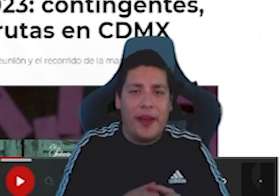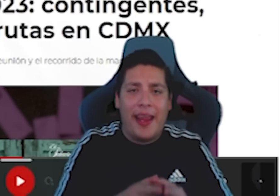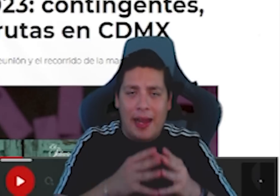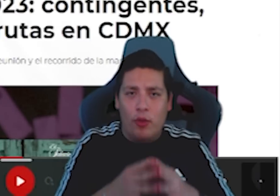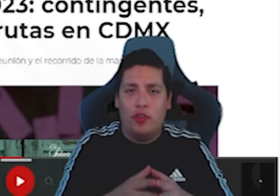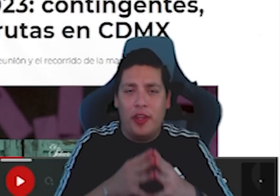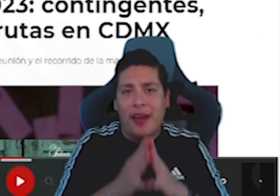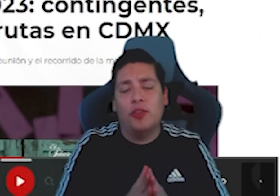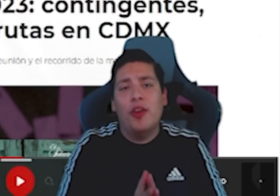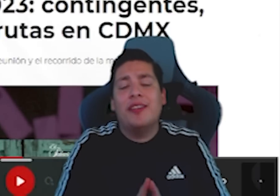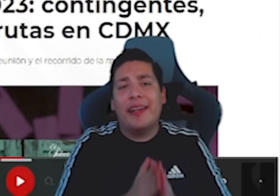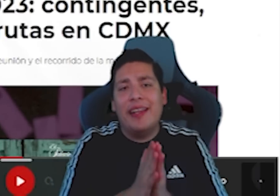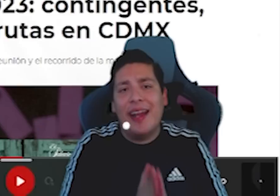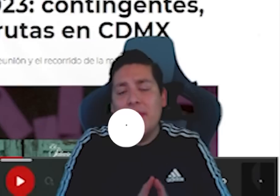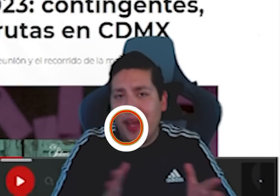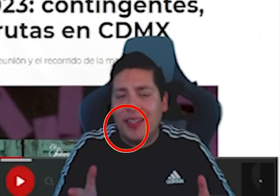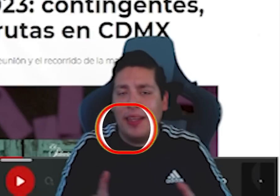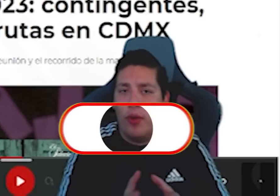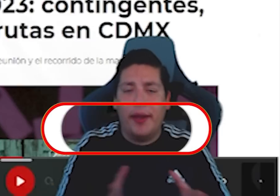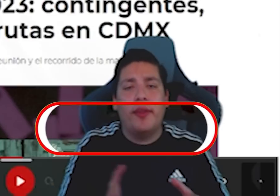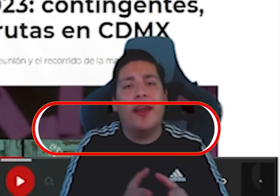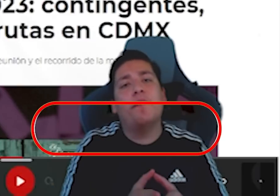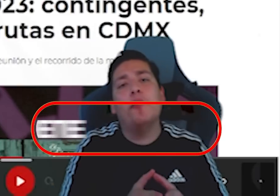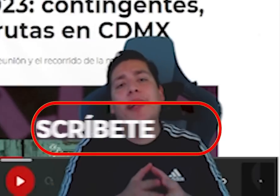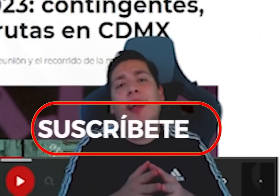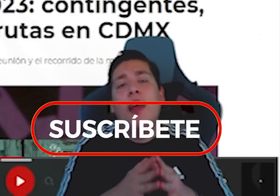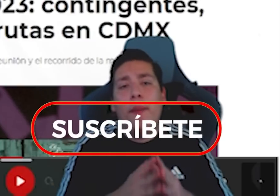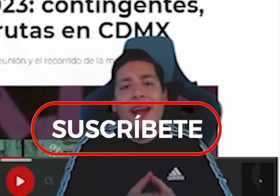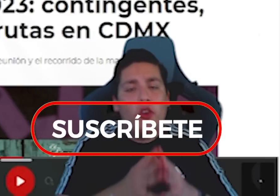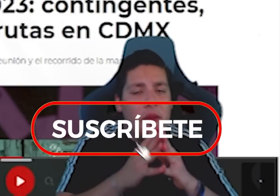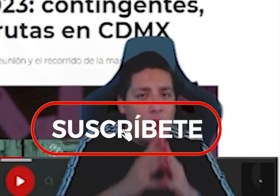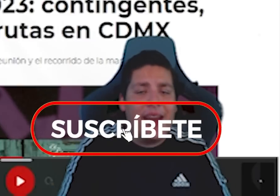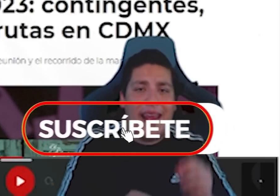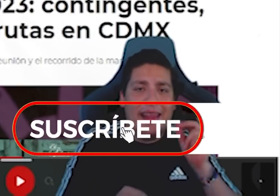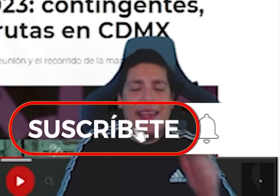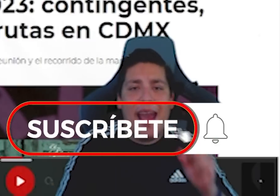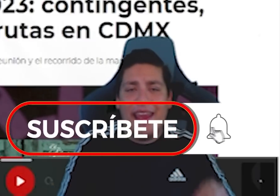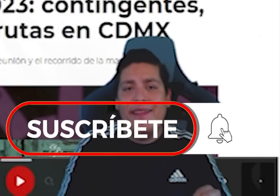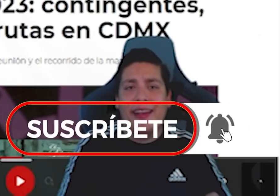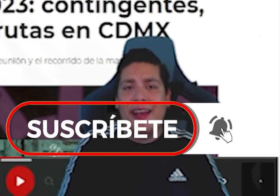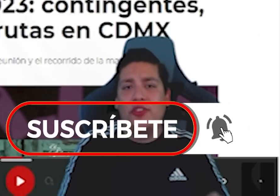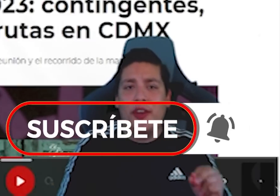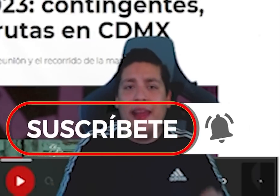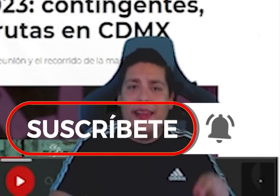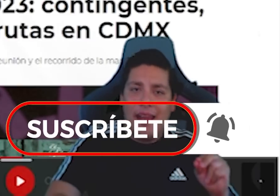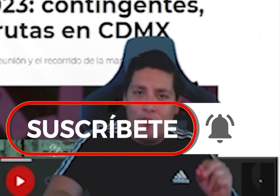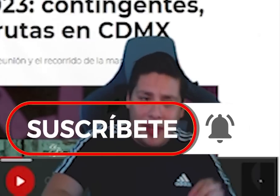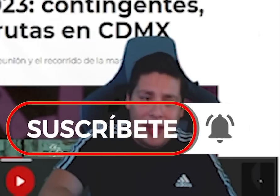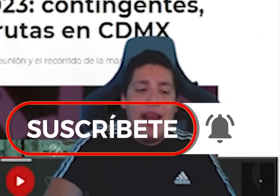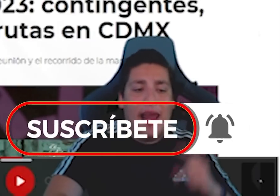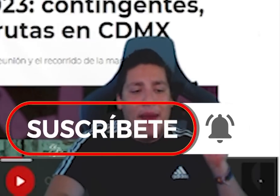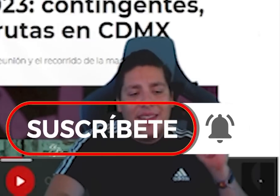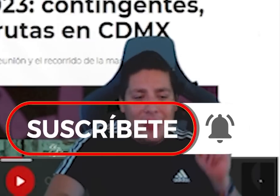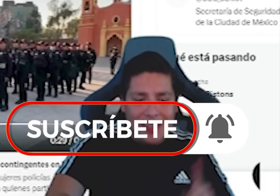es costumbre, el 8 de marzo se realizarán marchas a lo largo de la República para conmemorar el Día Internacional de